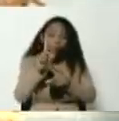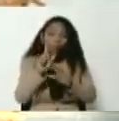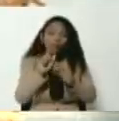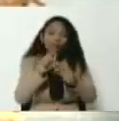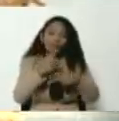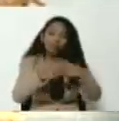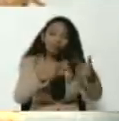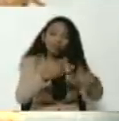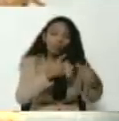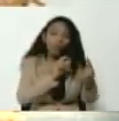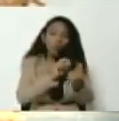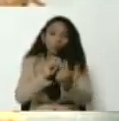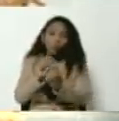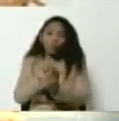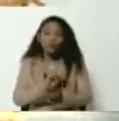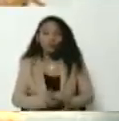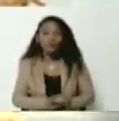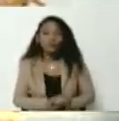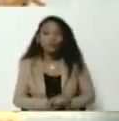diálogo.